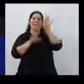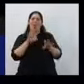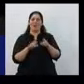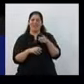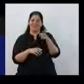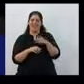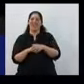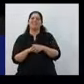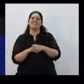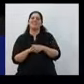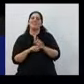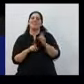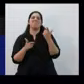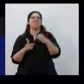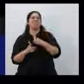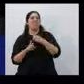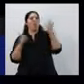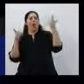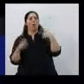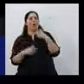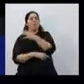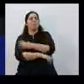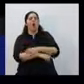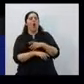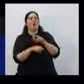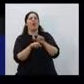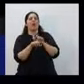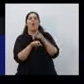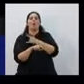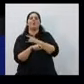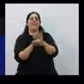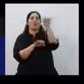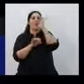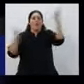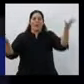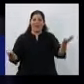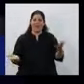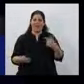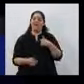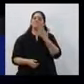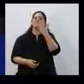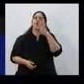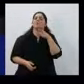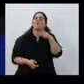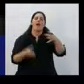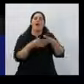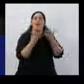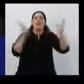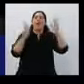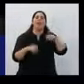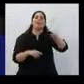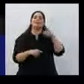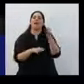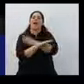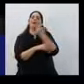país no tienen sentido porque los pobres no llegan a la universidad como me gustaría que estos liberales hubieran aprendido